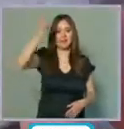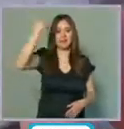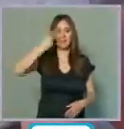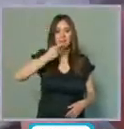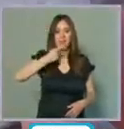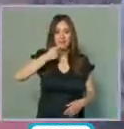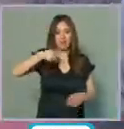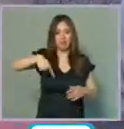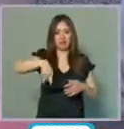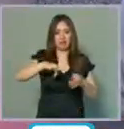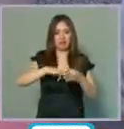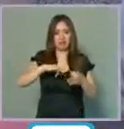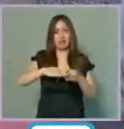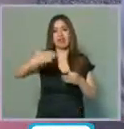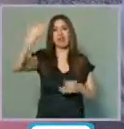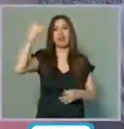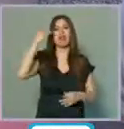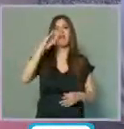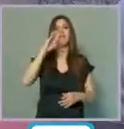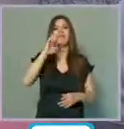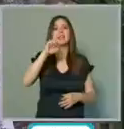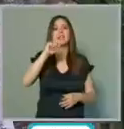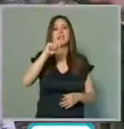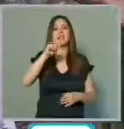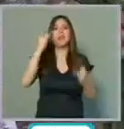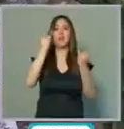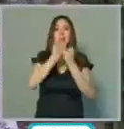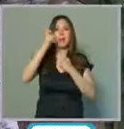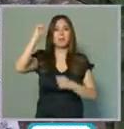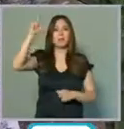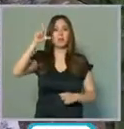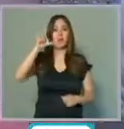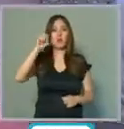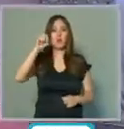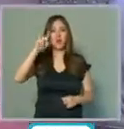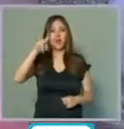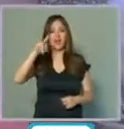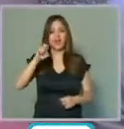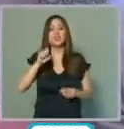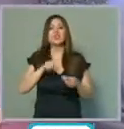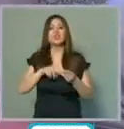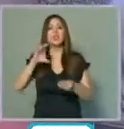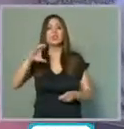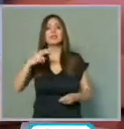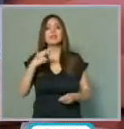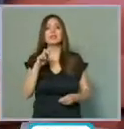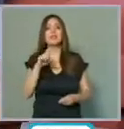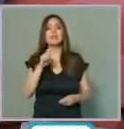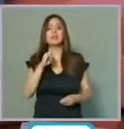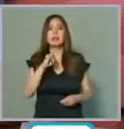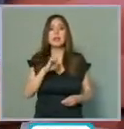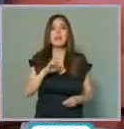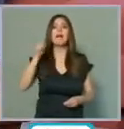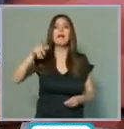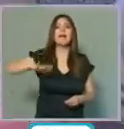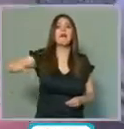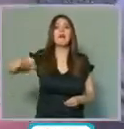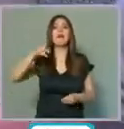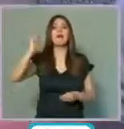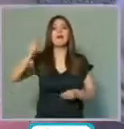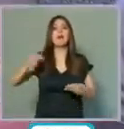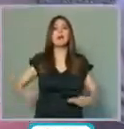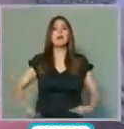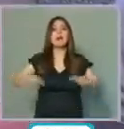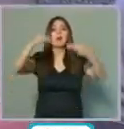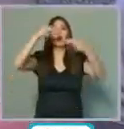digamos, en un festival muy famoso en Londres, que sucede en Chelsea, donde los comercios son decorados con